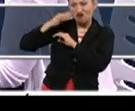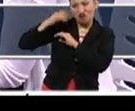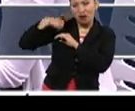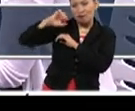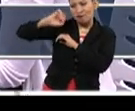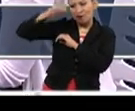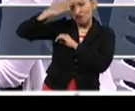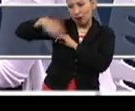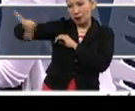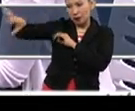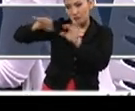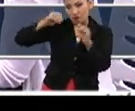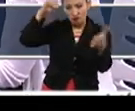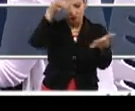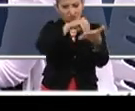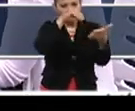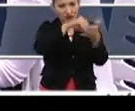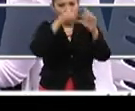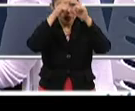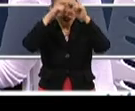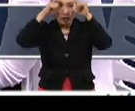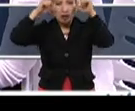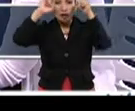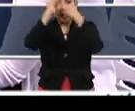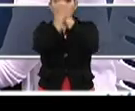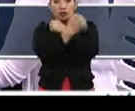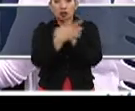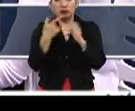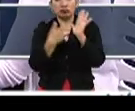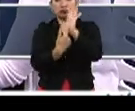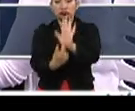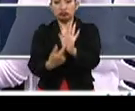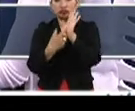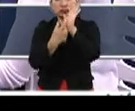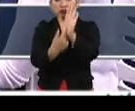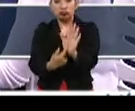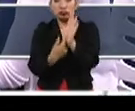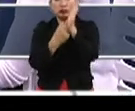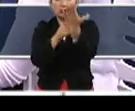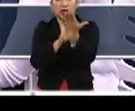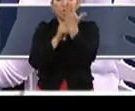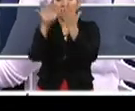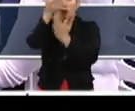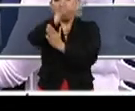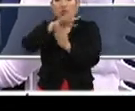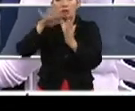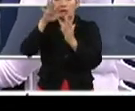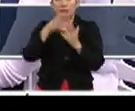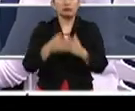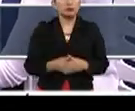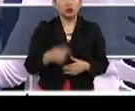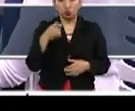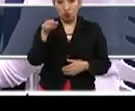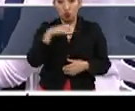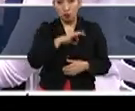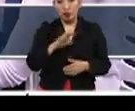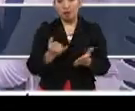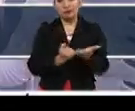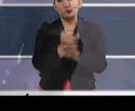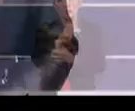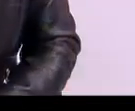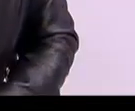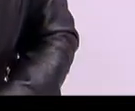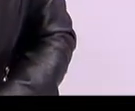en este tema. Y entonces a través de esas situaciones se les van presentando escenarios. Y en esos escenarios tú tienes la oportunidad de